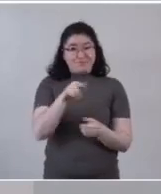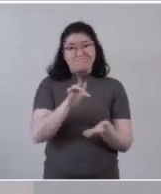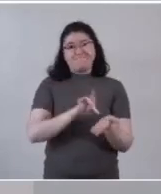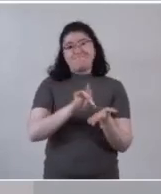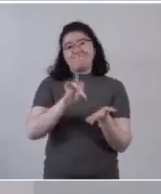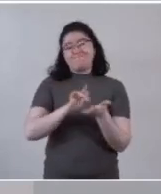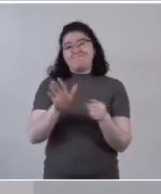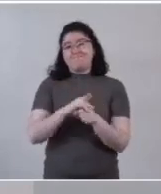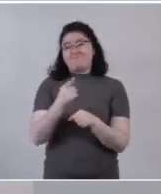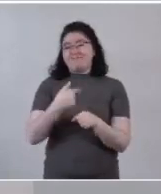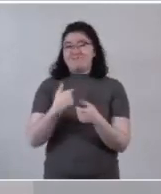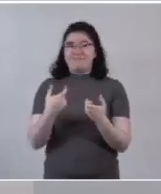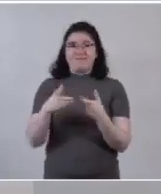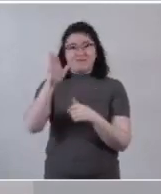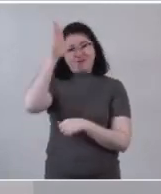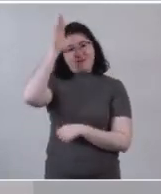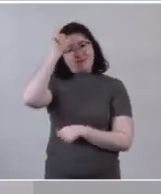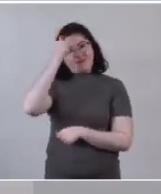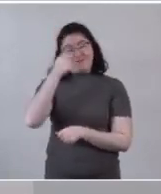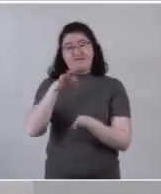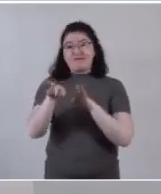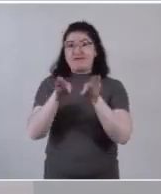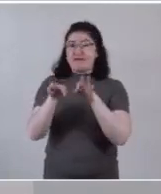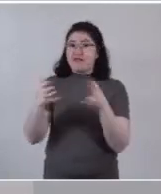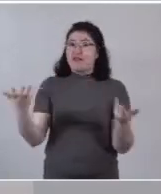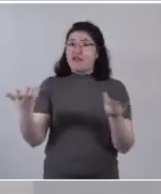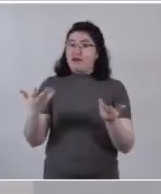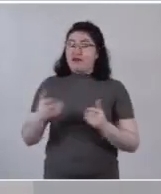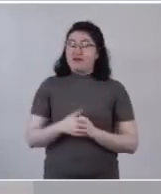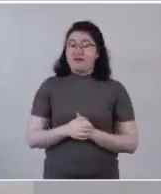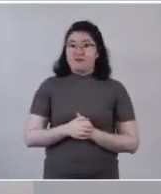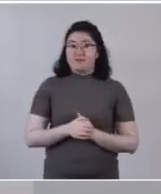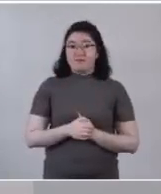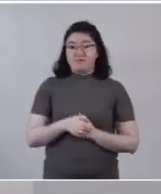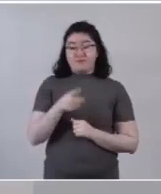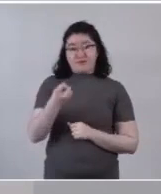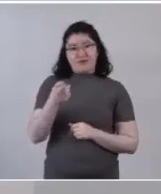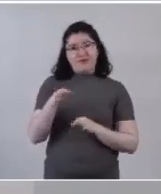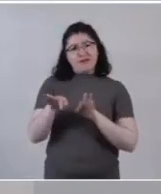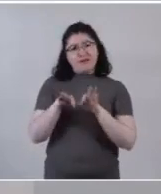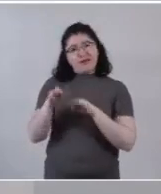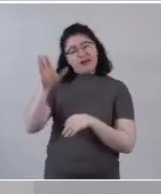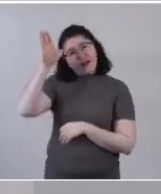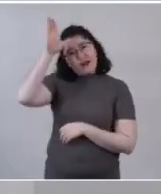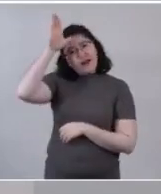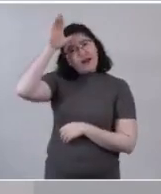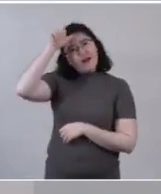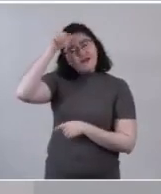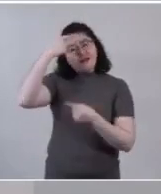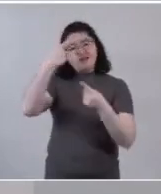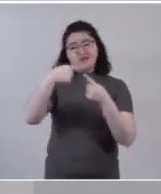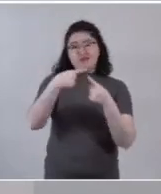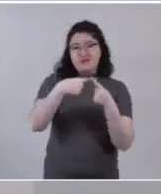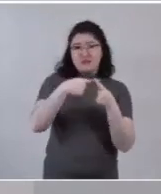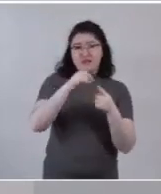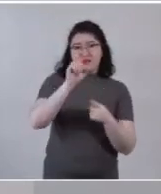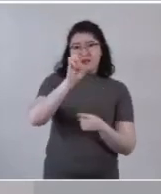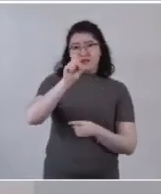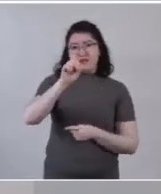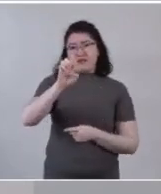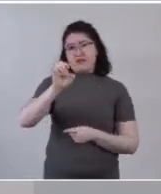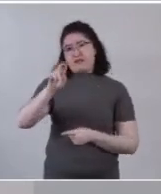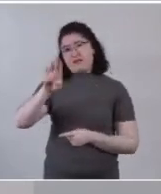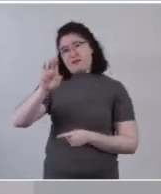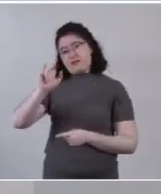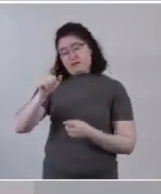por esta colaboración que se está haciendo. Y fue un convenio de colaboración conjunto entre el INSABI, la Secretaría de Salud